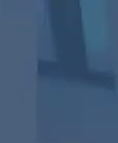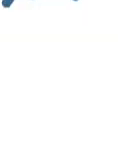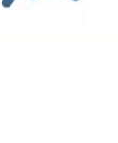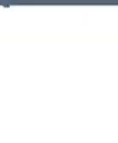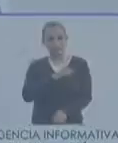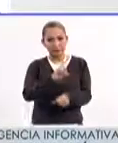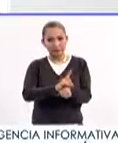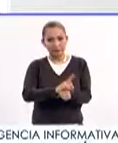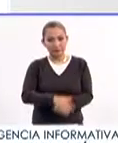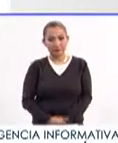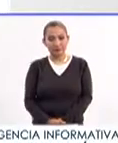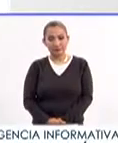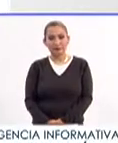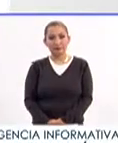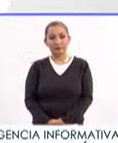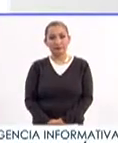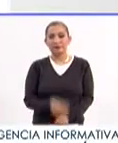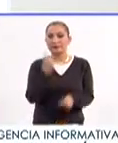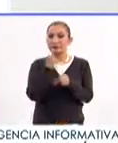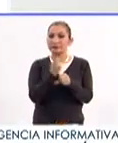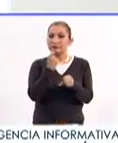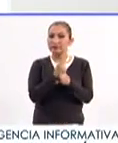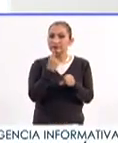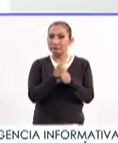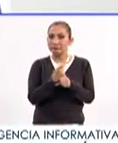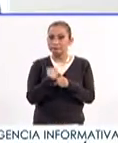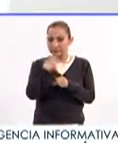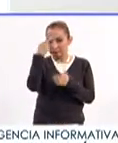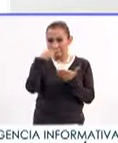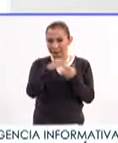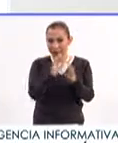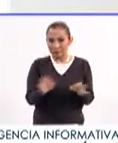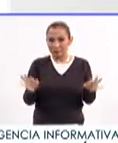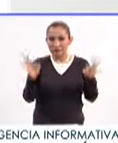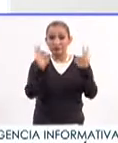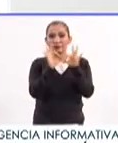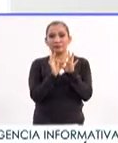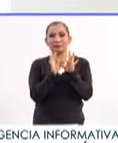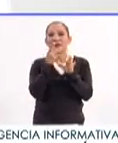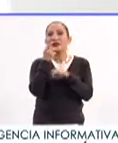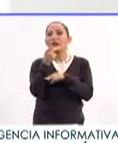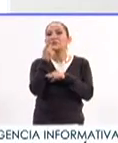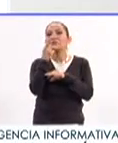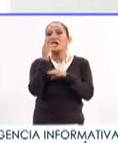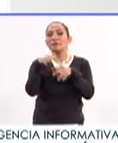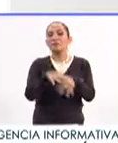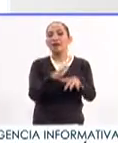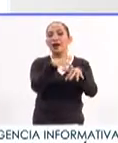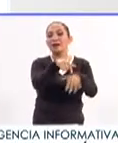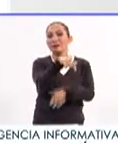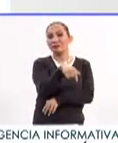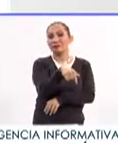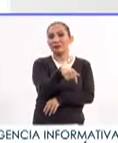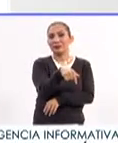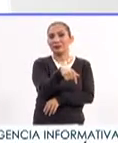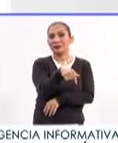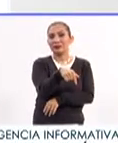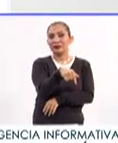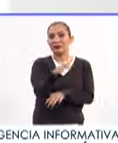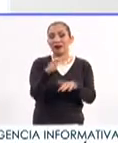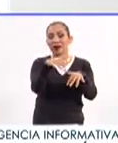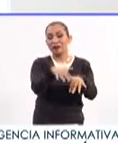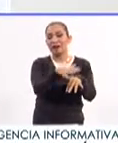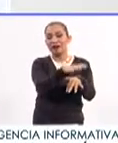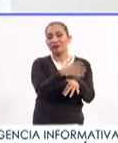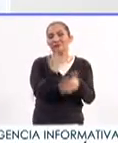océanos. Bueno, en primer lugar, creo que es muy importante hablar de los océanos, porque nos olvidamos